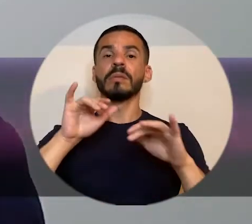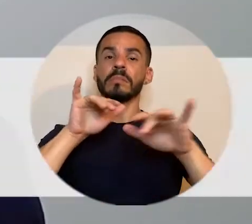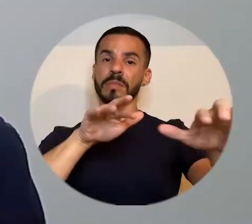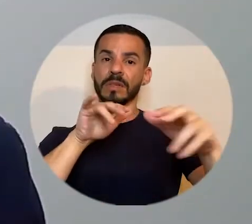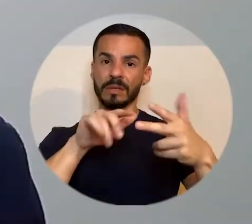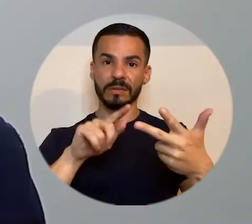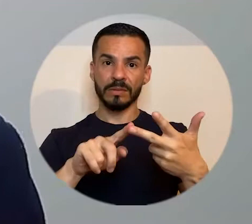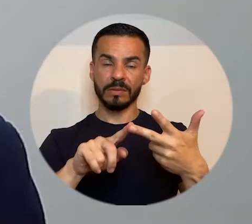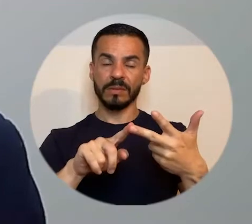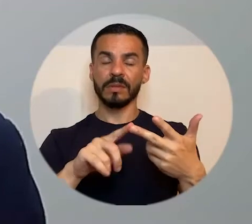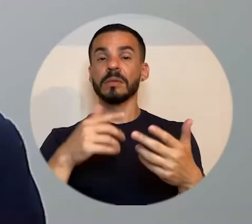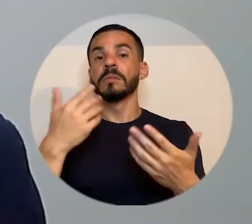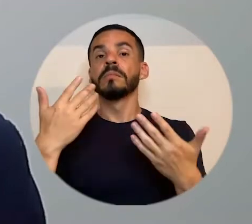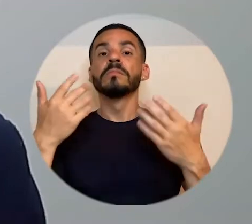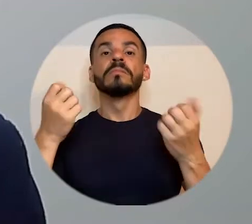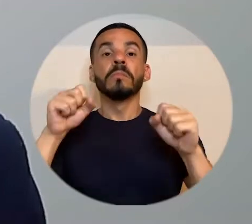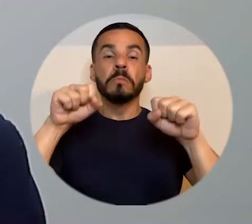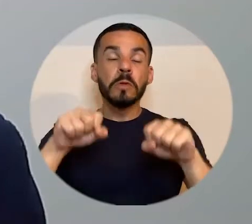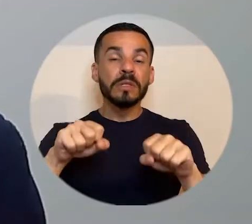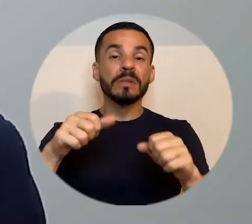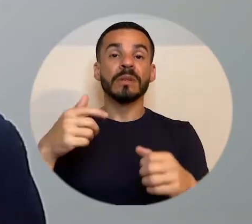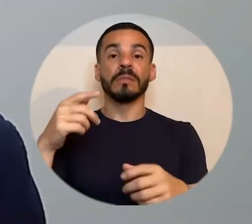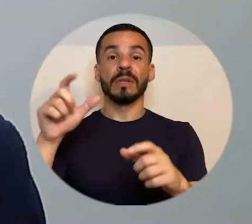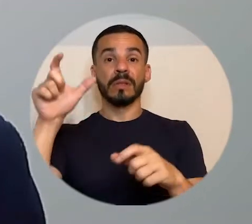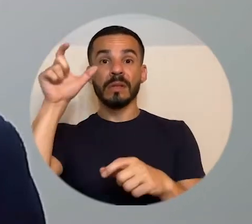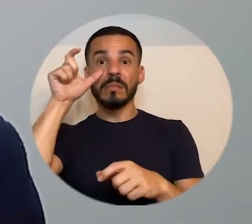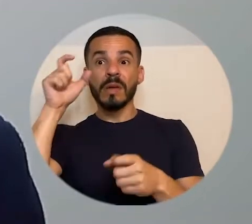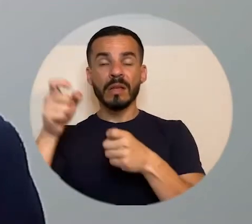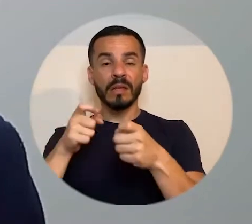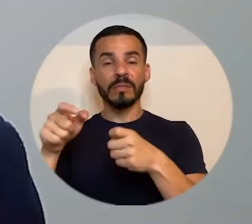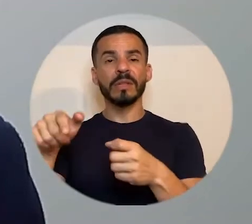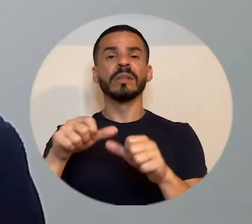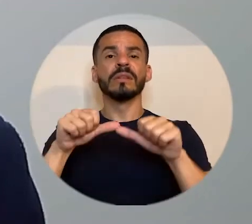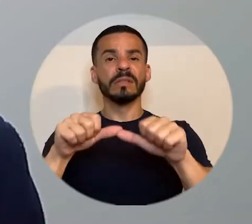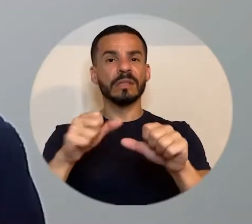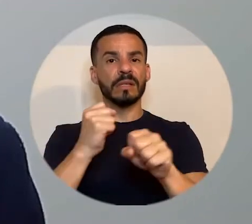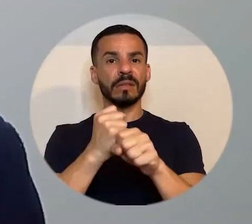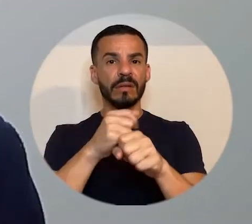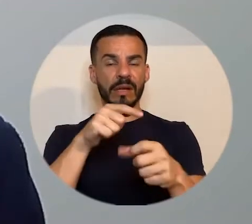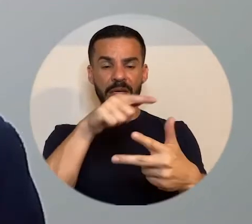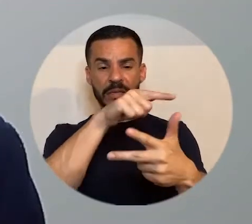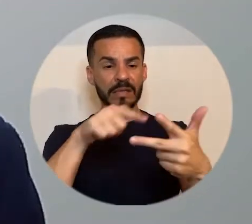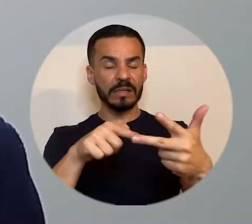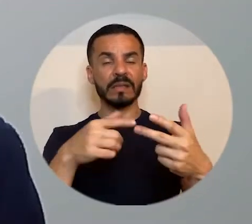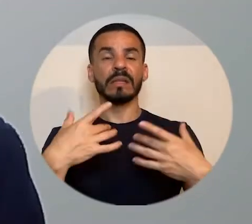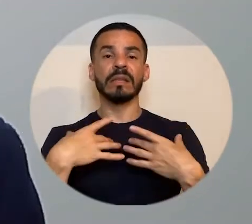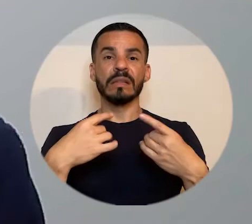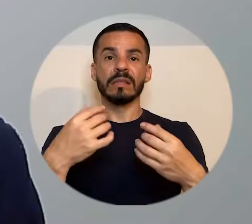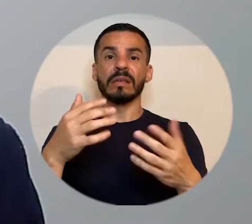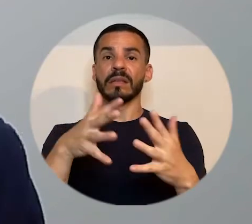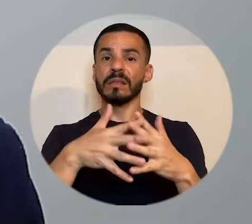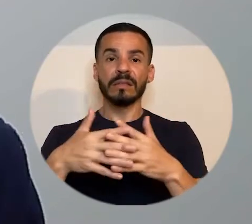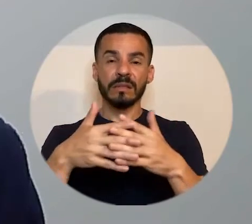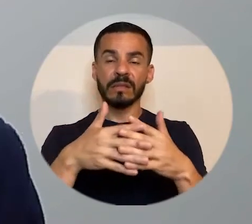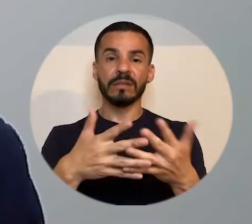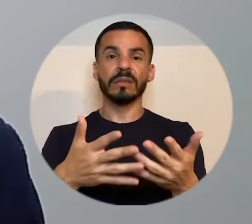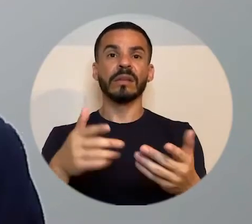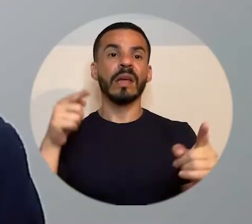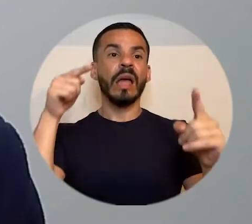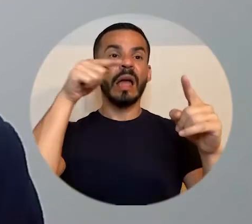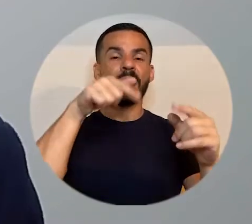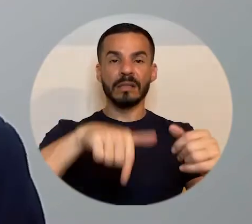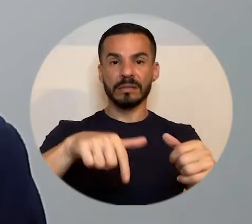y las migraciones. Muy probablemente la administración Biden continuará trabajando en esas grandes líneas de intereses